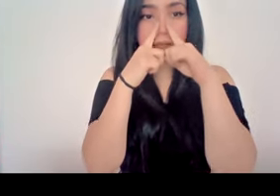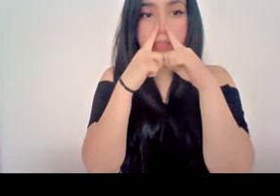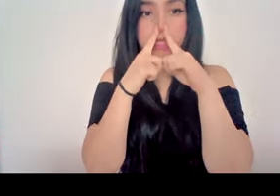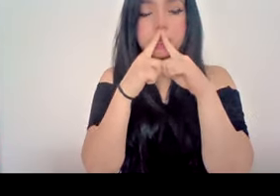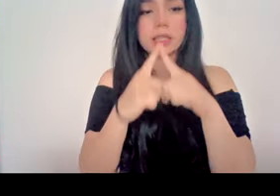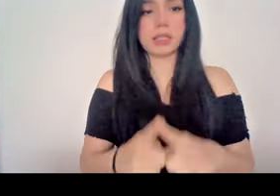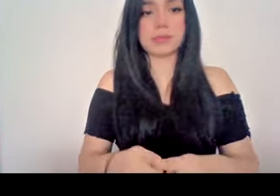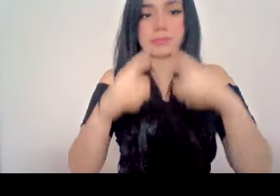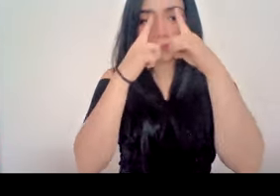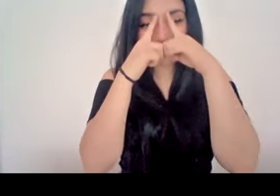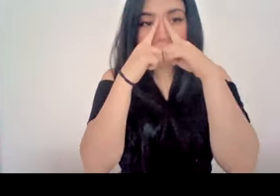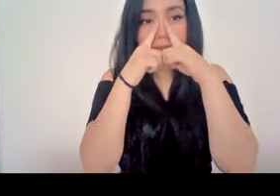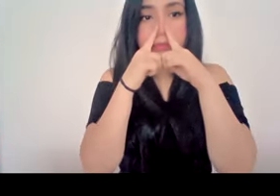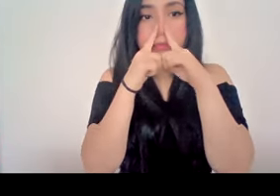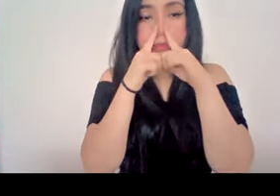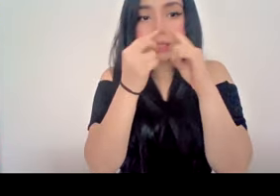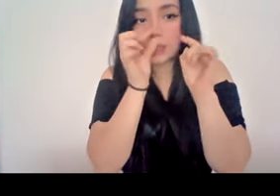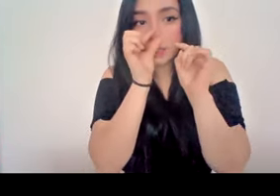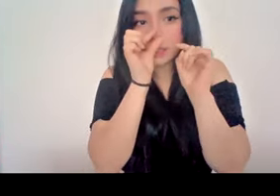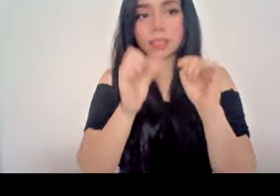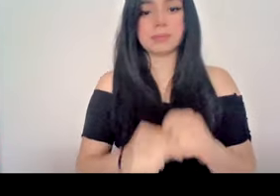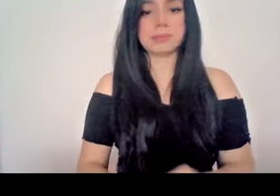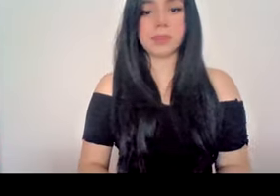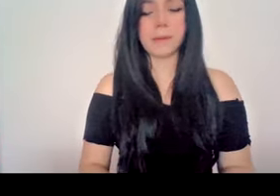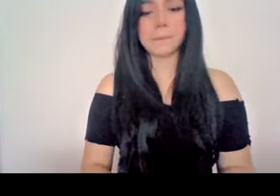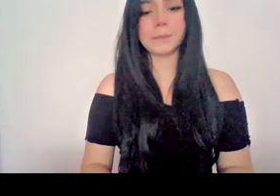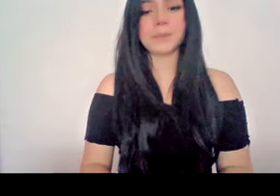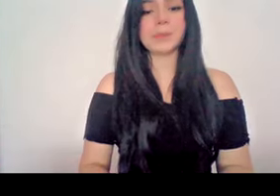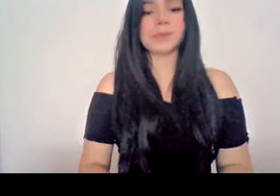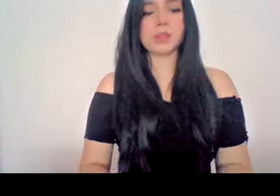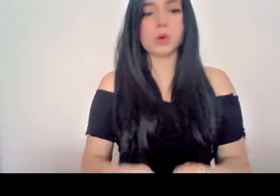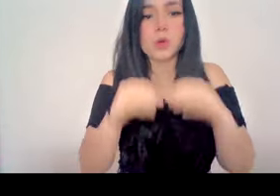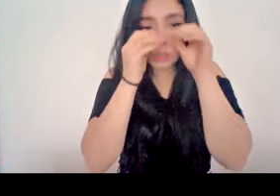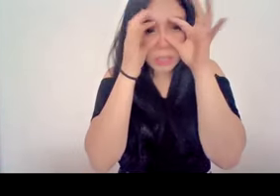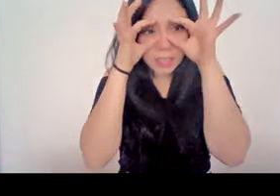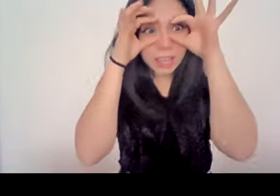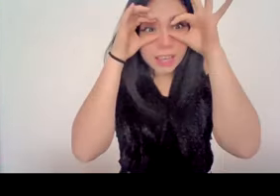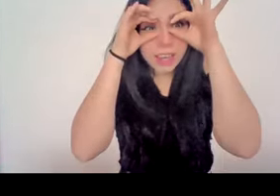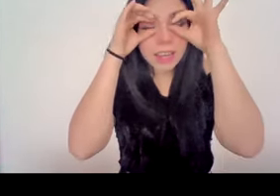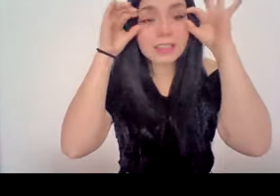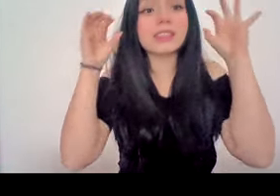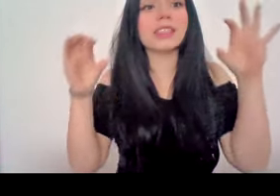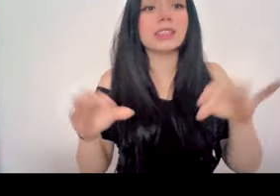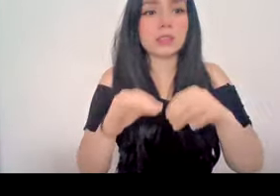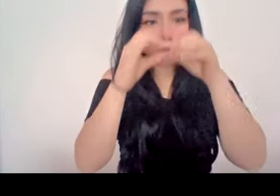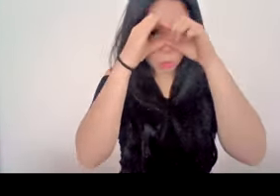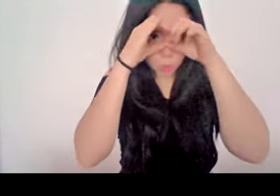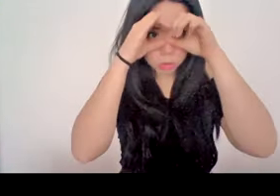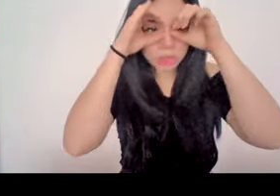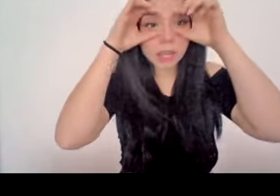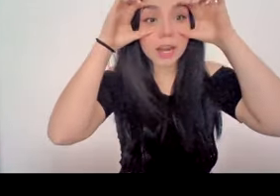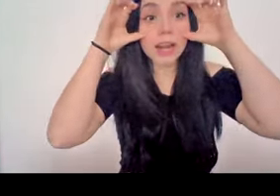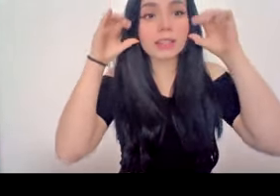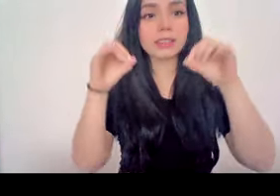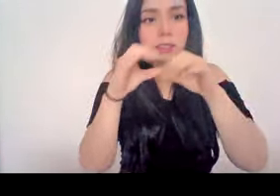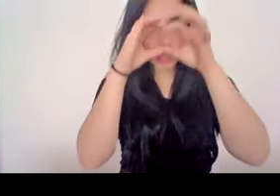Chiquita. Chiquita. Chiquita. ¿Ya? Ojos grandes.